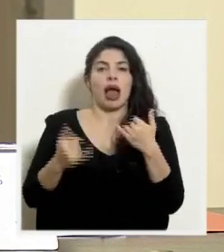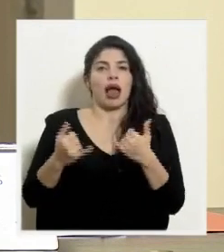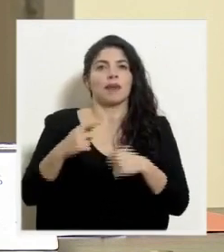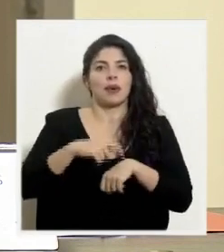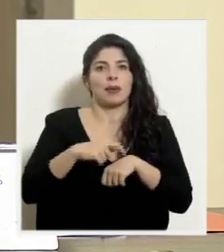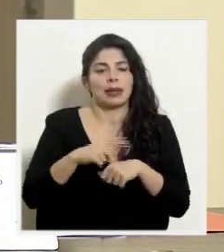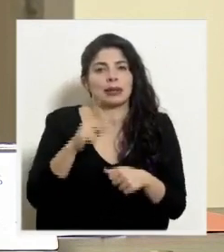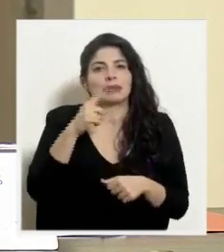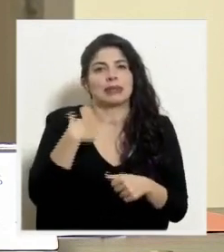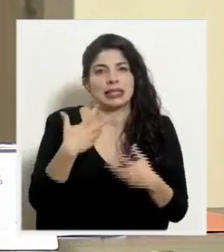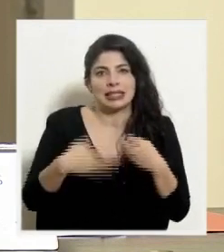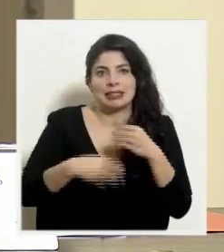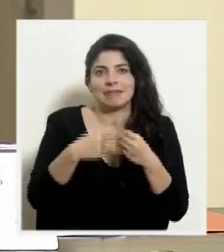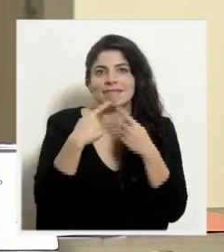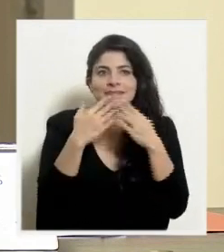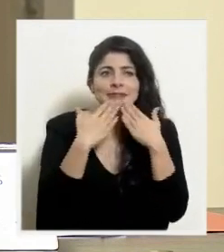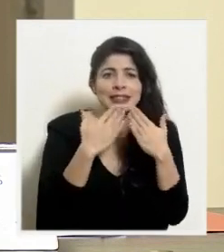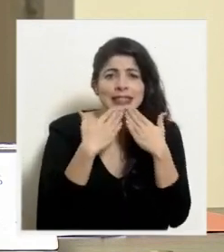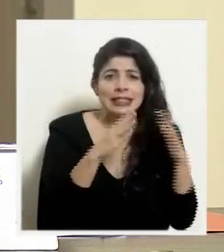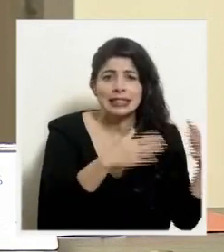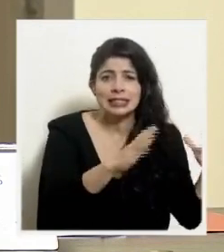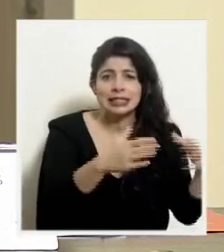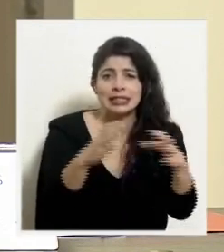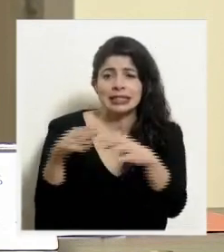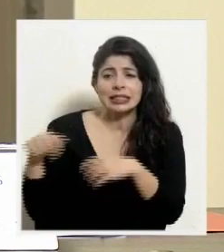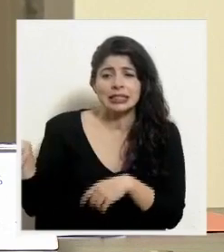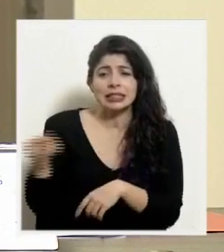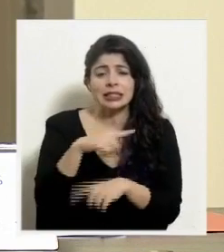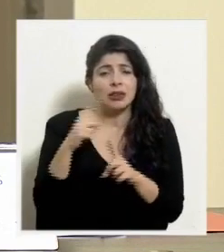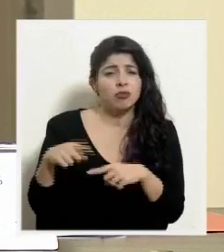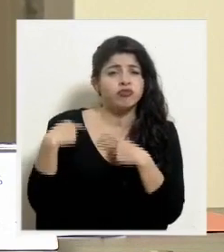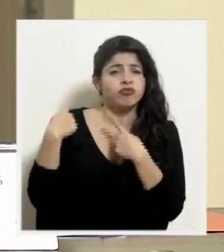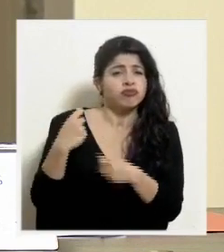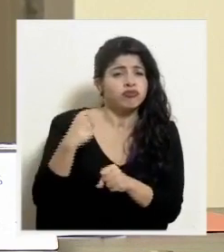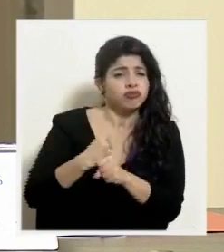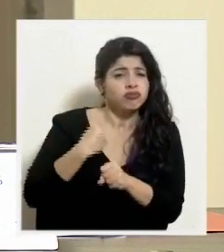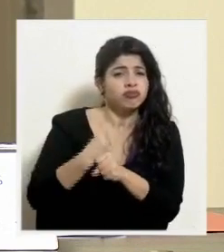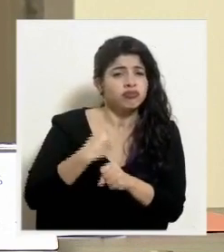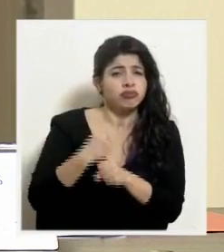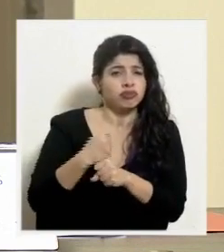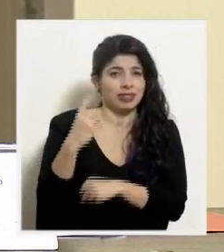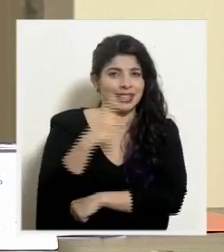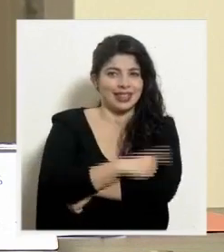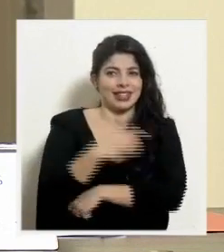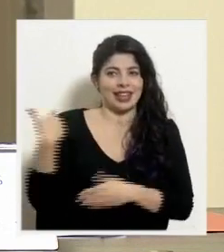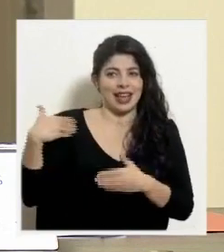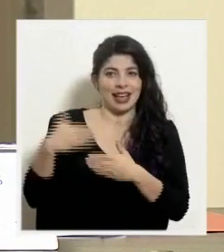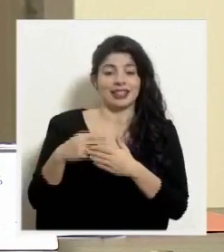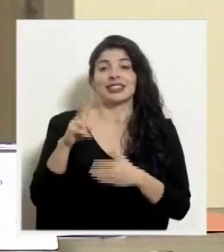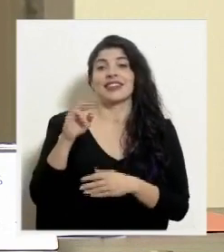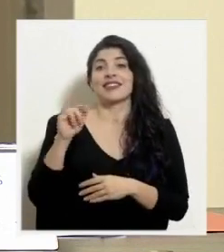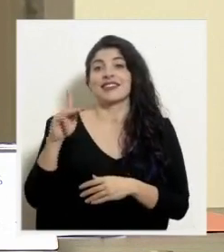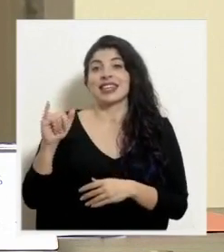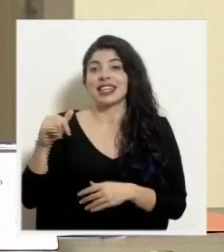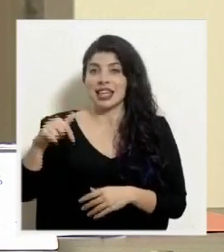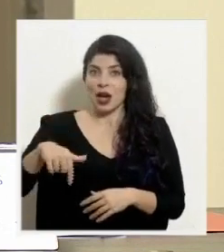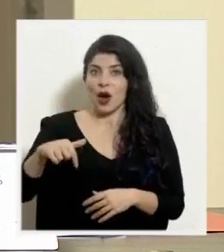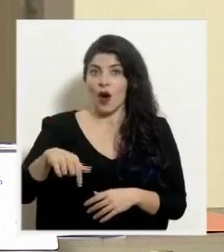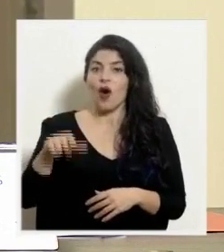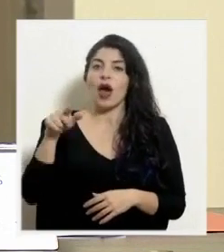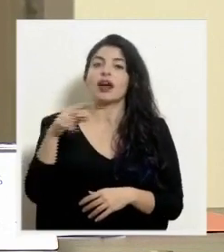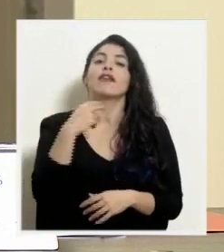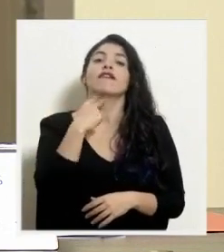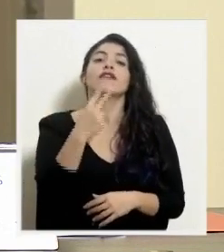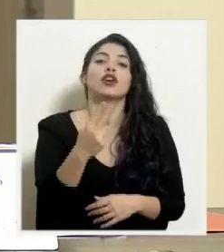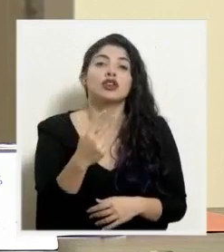sin agradecer a todos esos sectores que han trabajado durante estos días y como dije antes, doña Vicky hoy es